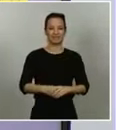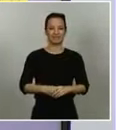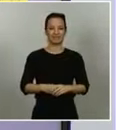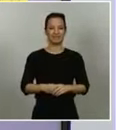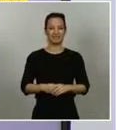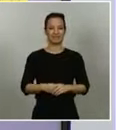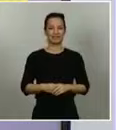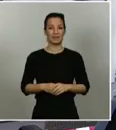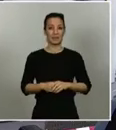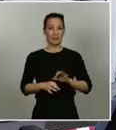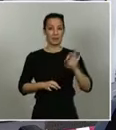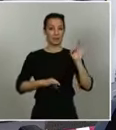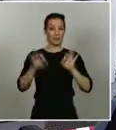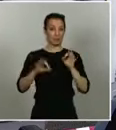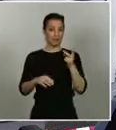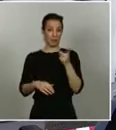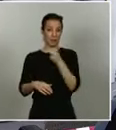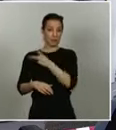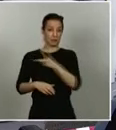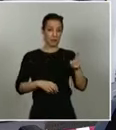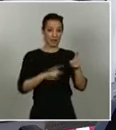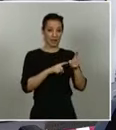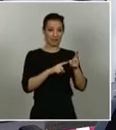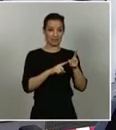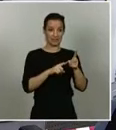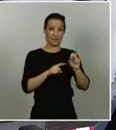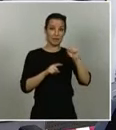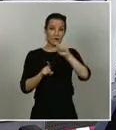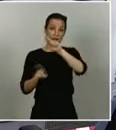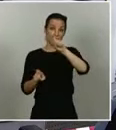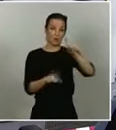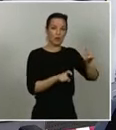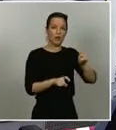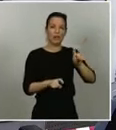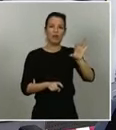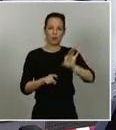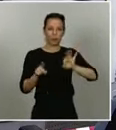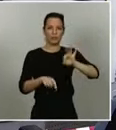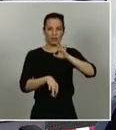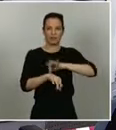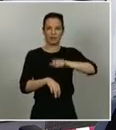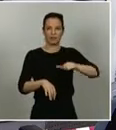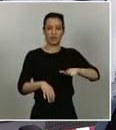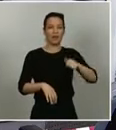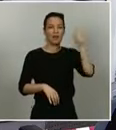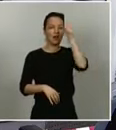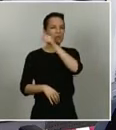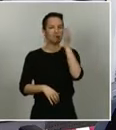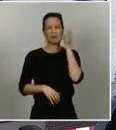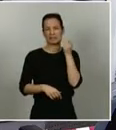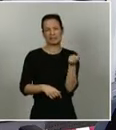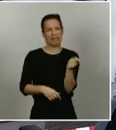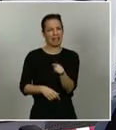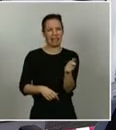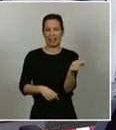prevalencia en estas dos semanas de la primera ronda ha sido de un 5%. Es muy parecida en hombres y mujeres, pero